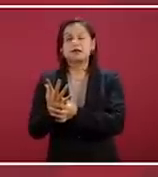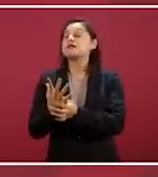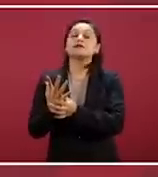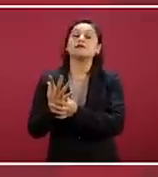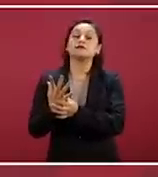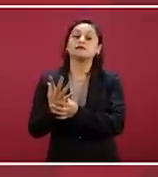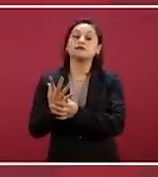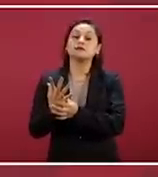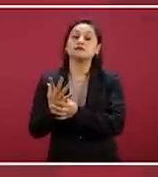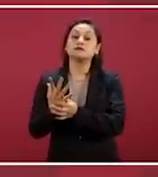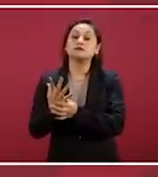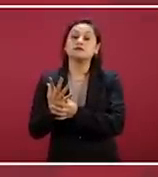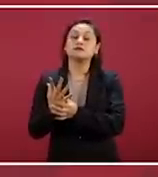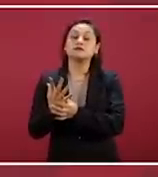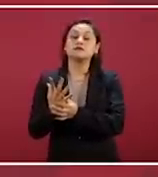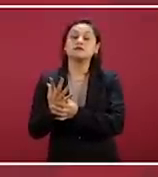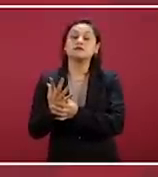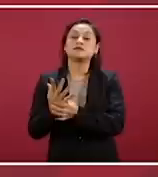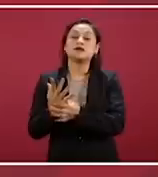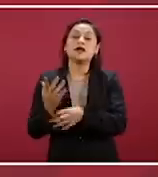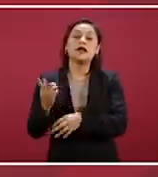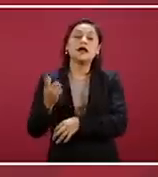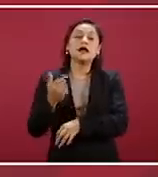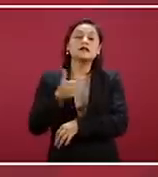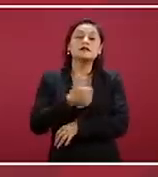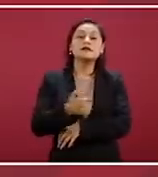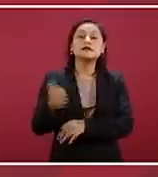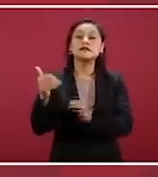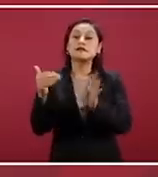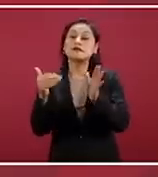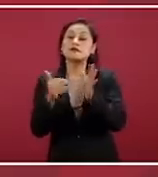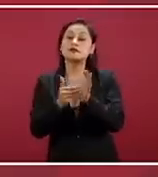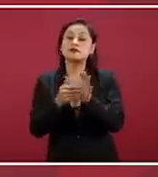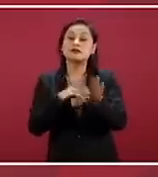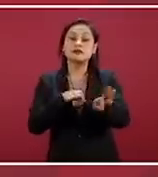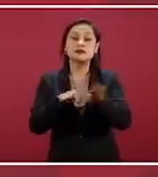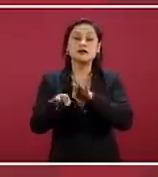formalmente más de 600 mil empleos